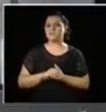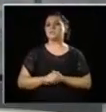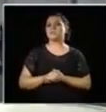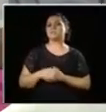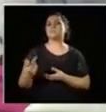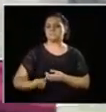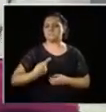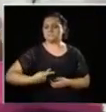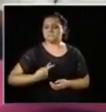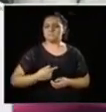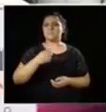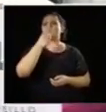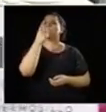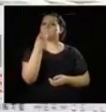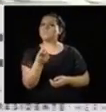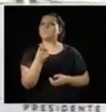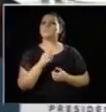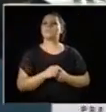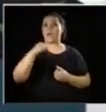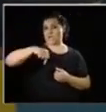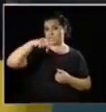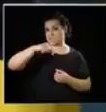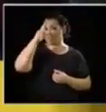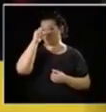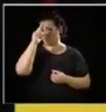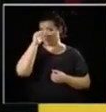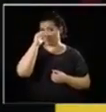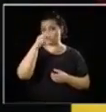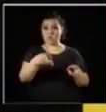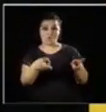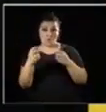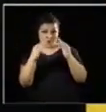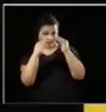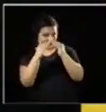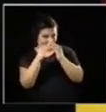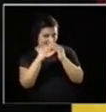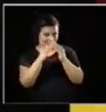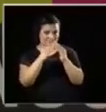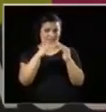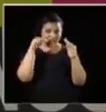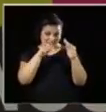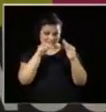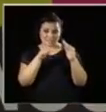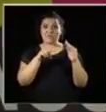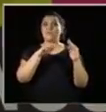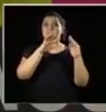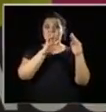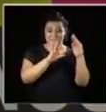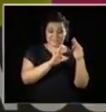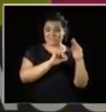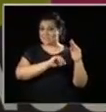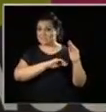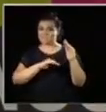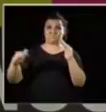decir que en Hermosillo el robo casa habitación subió del 50 al 70%.